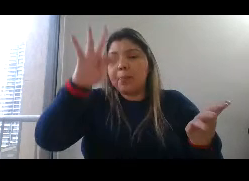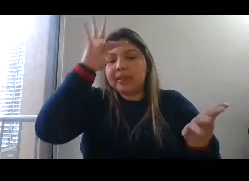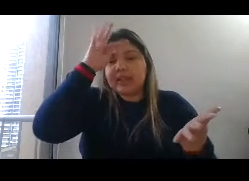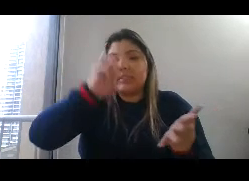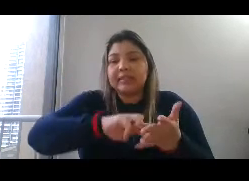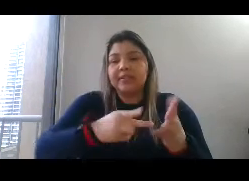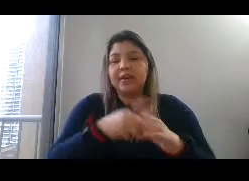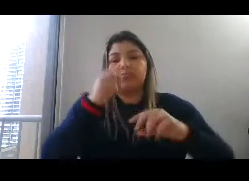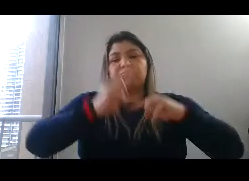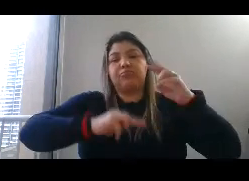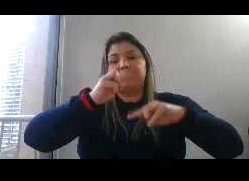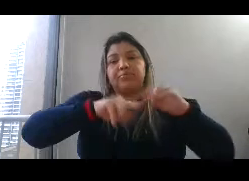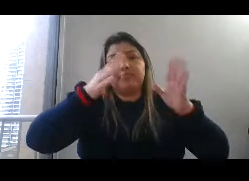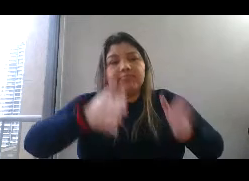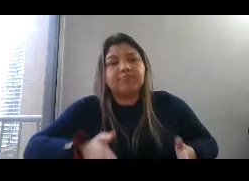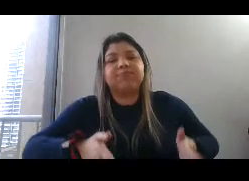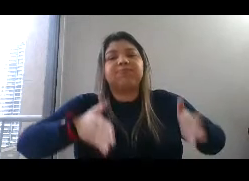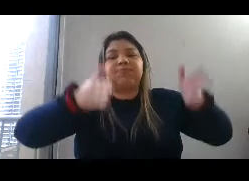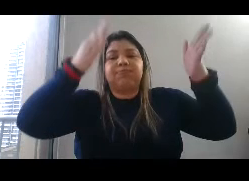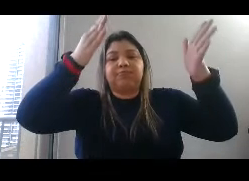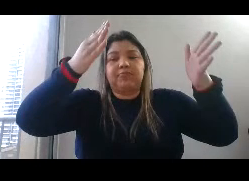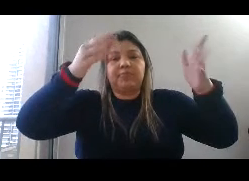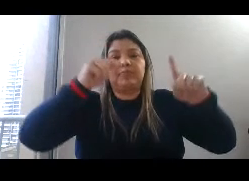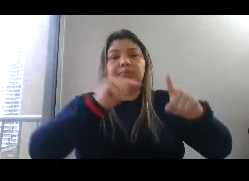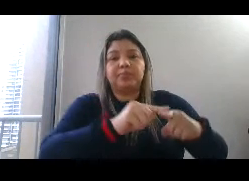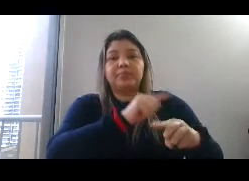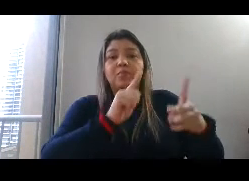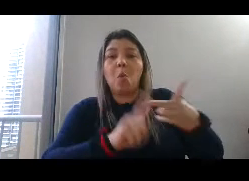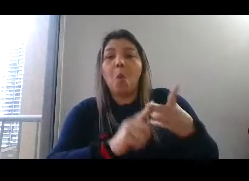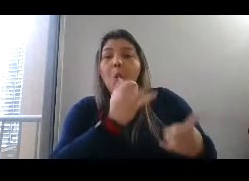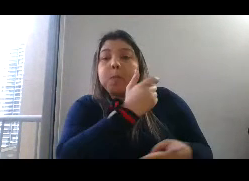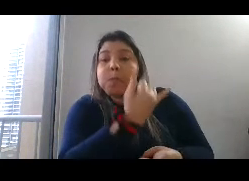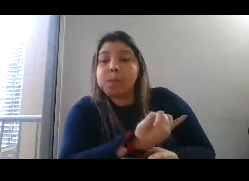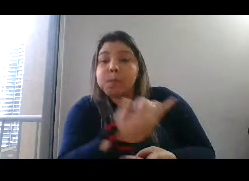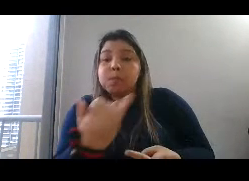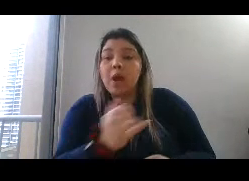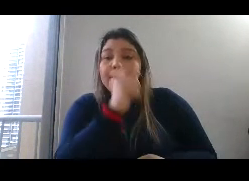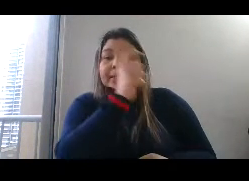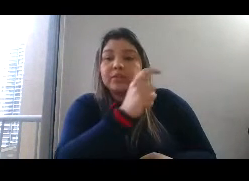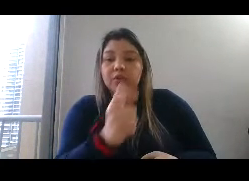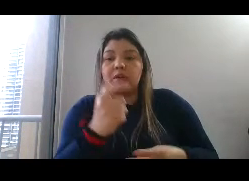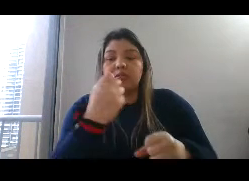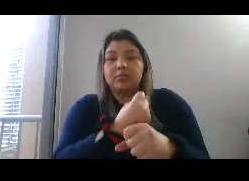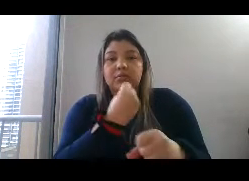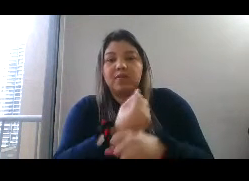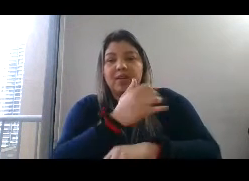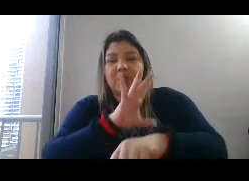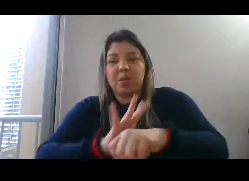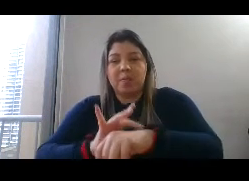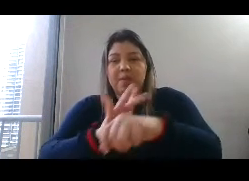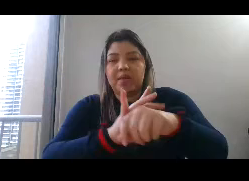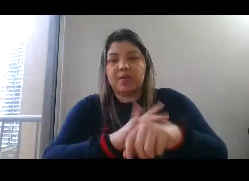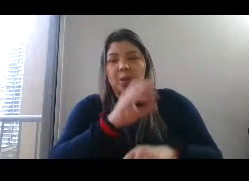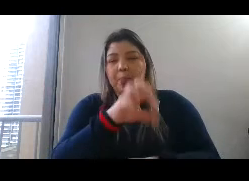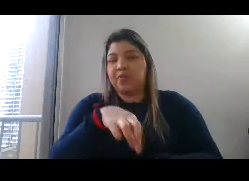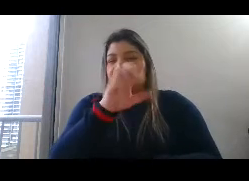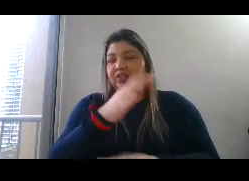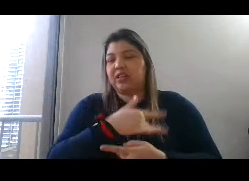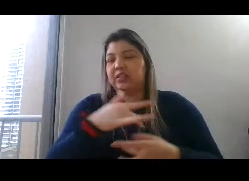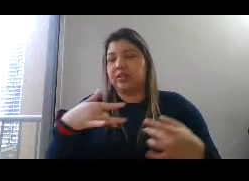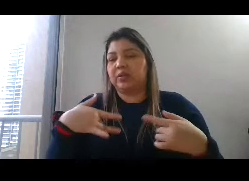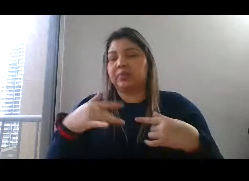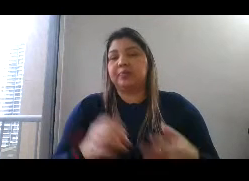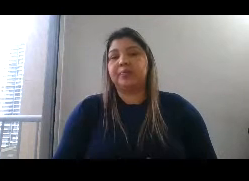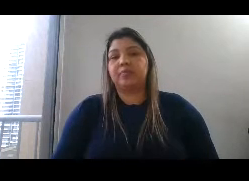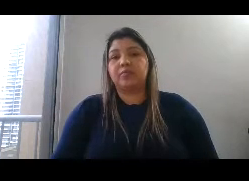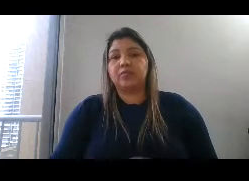infraestructura, tiene que ver con el talento humano, tiene que ver con otras condiciones propias